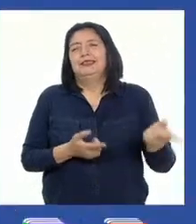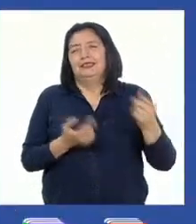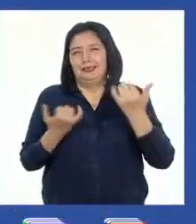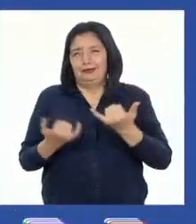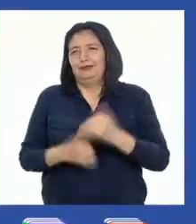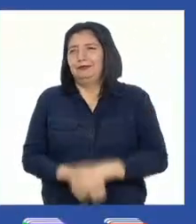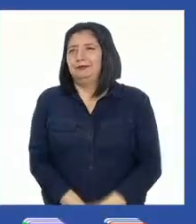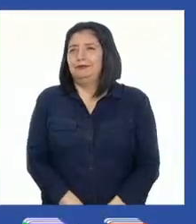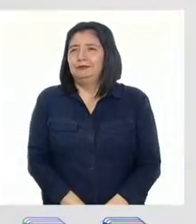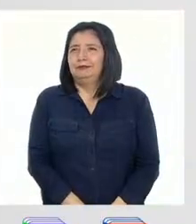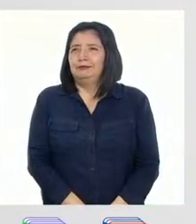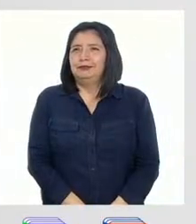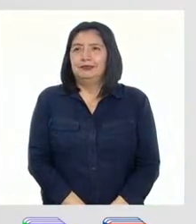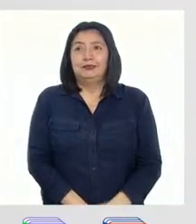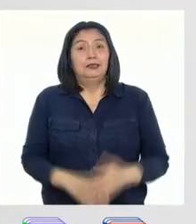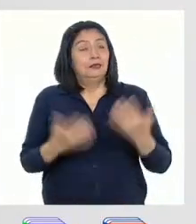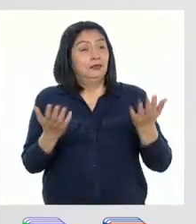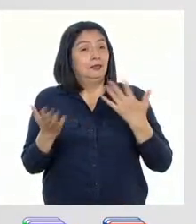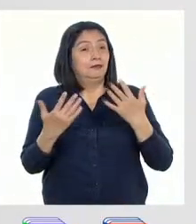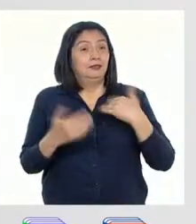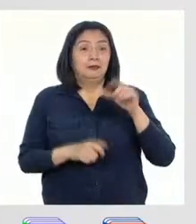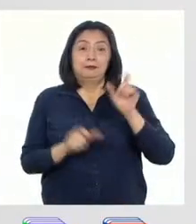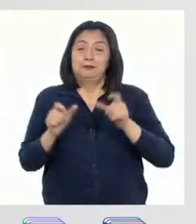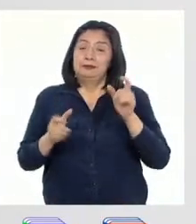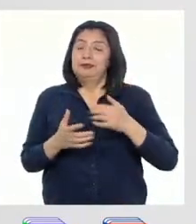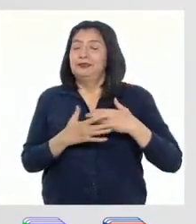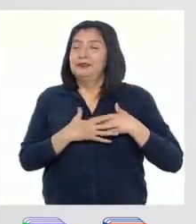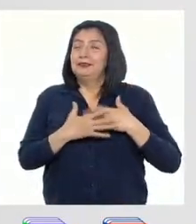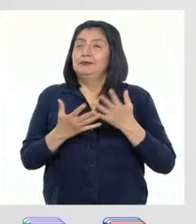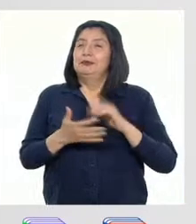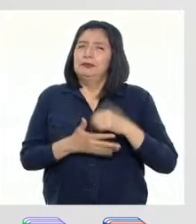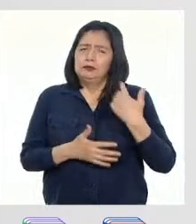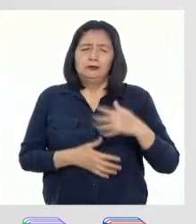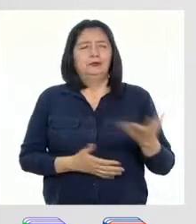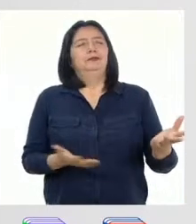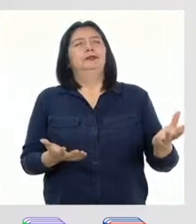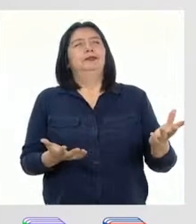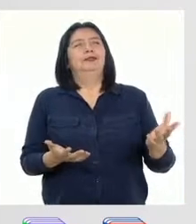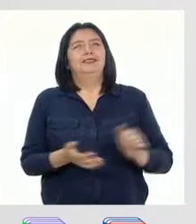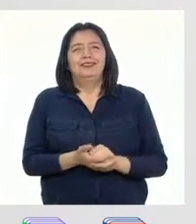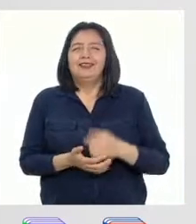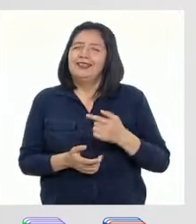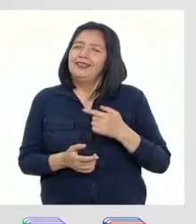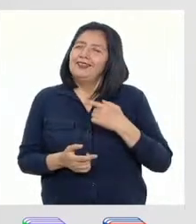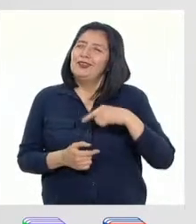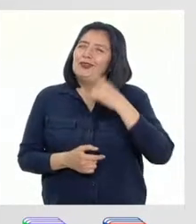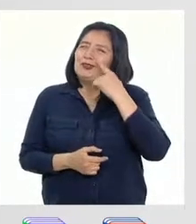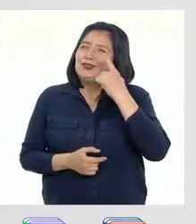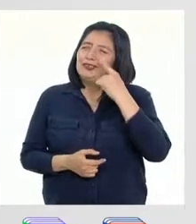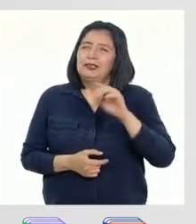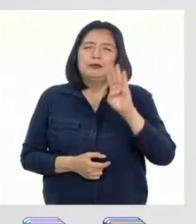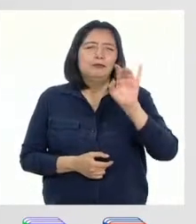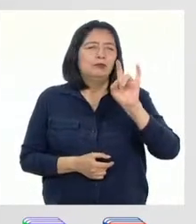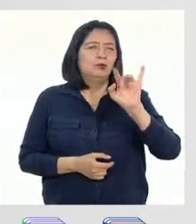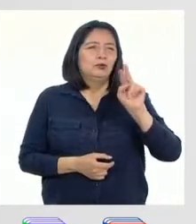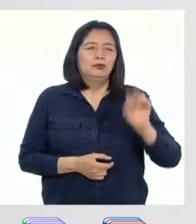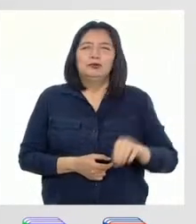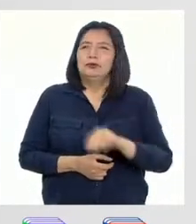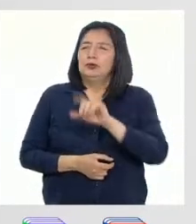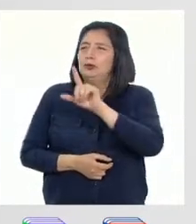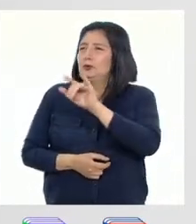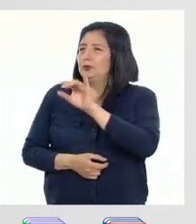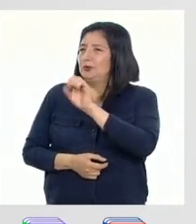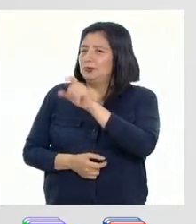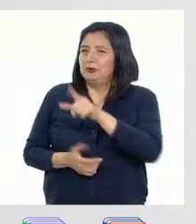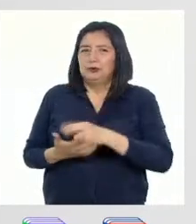día de hoy. Y hablando de personas inspiradoras, es imposible no mencionar cuando conocimos a Bruno Villegas y Luis